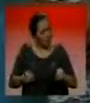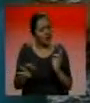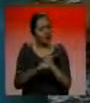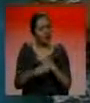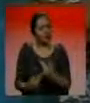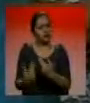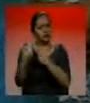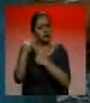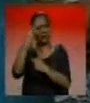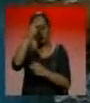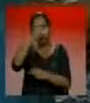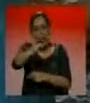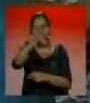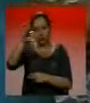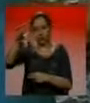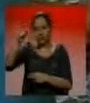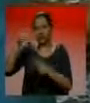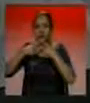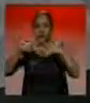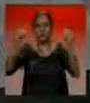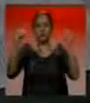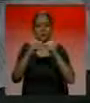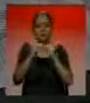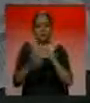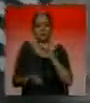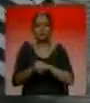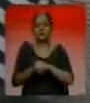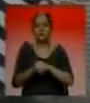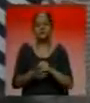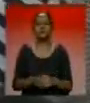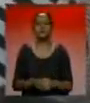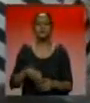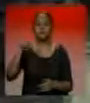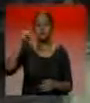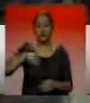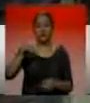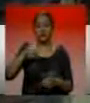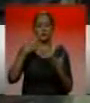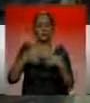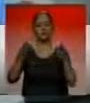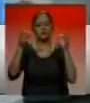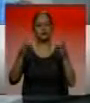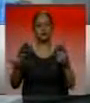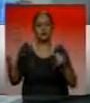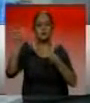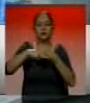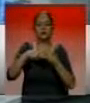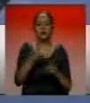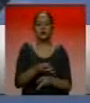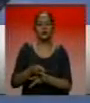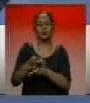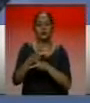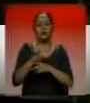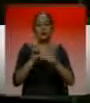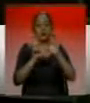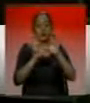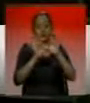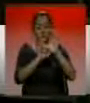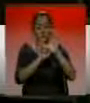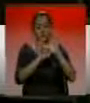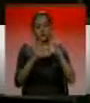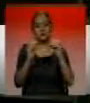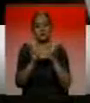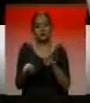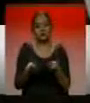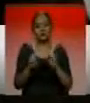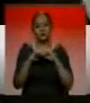de relevancia pública sigue en peligro, aún más en una coyuntura electoral donde los grandes intereses políticos y del capital,